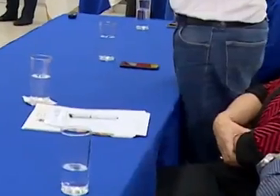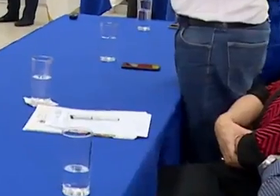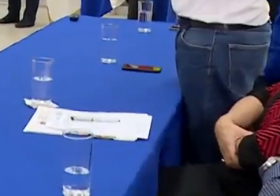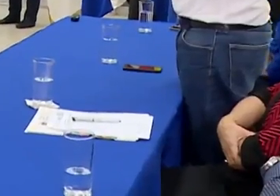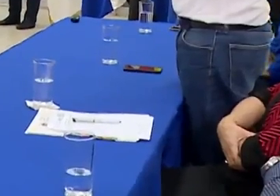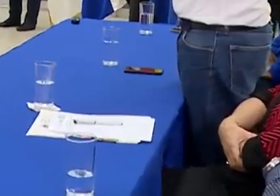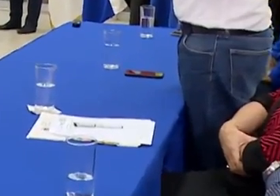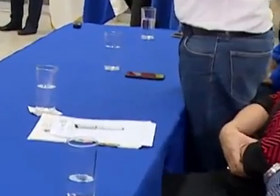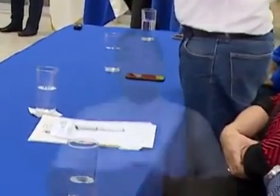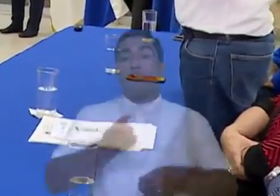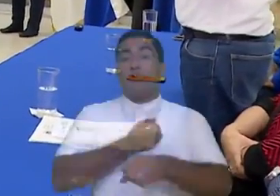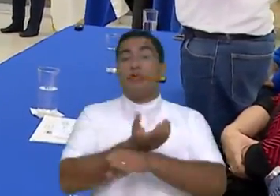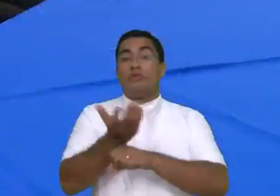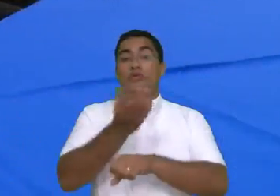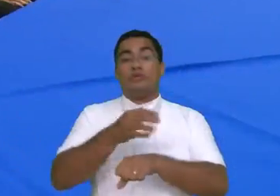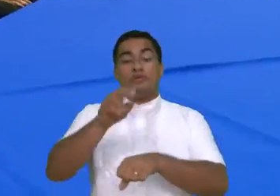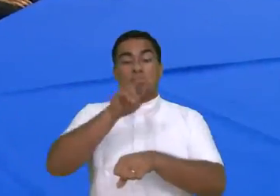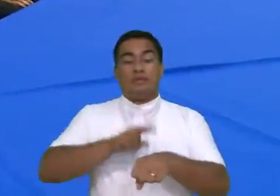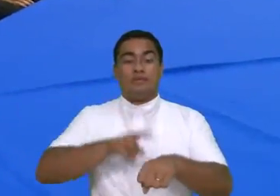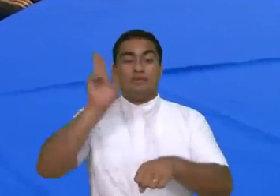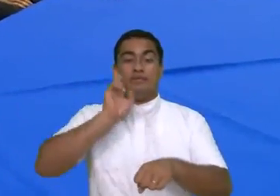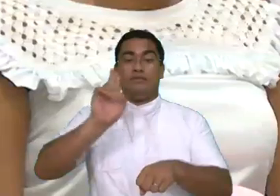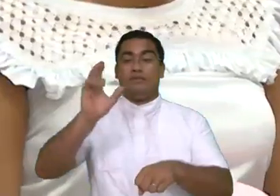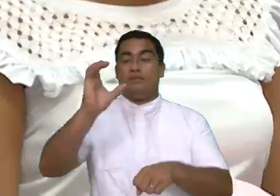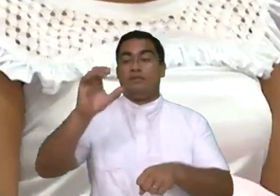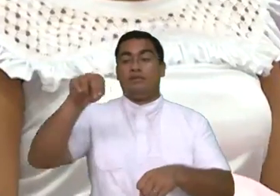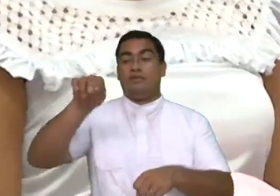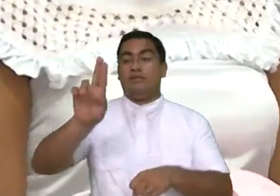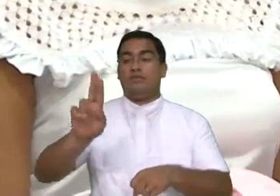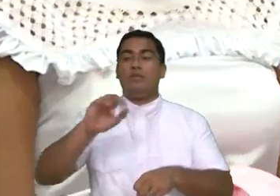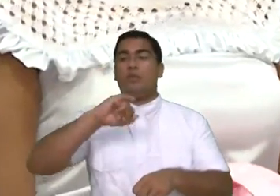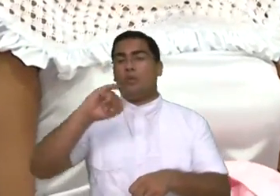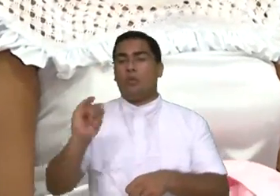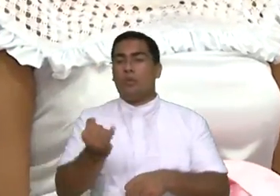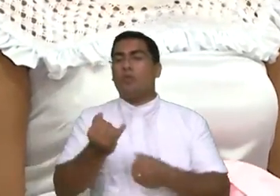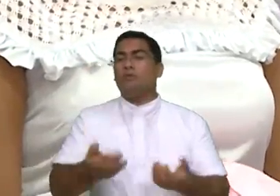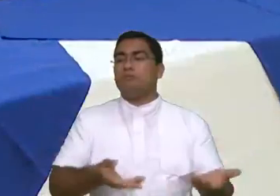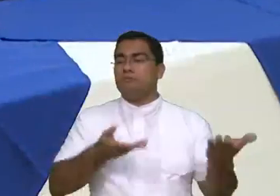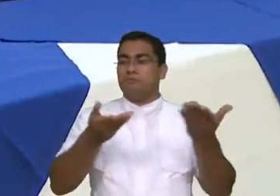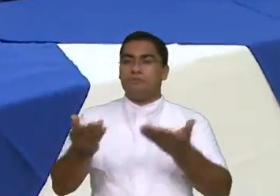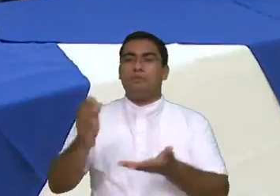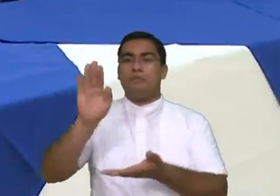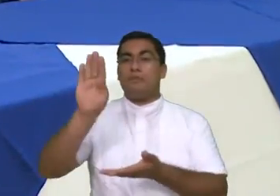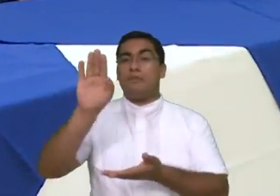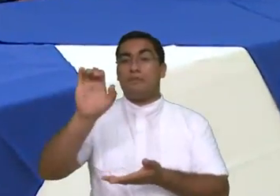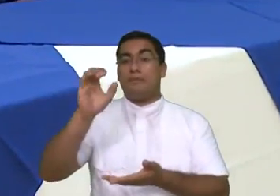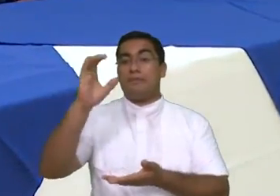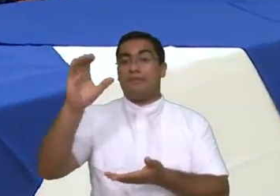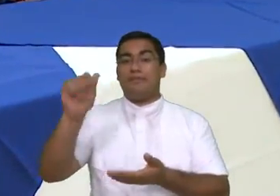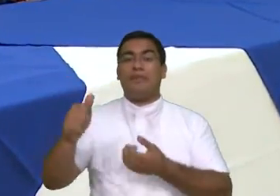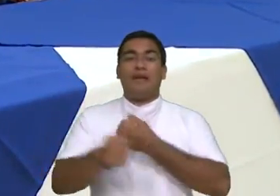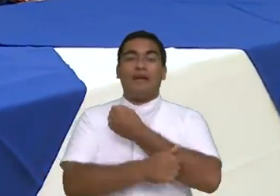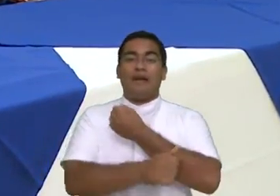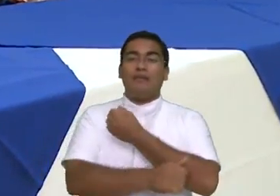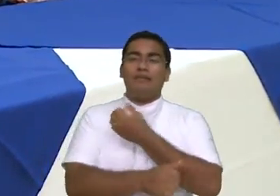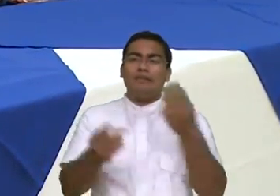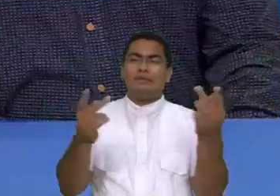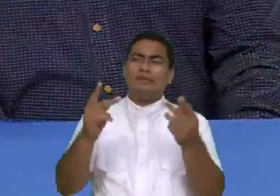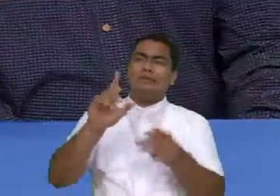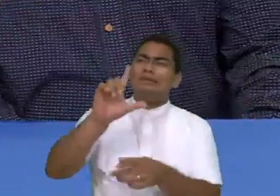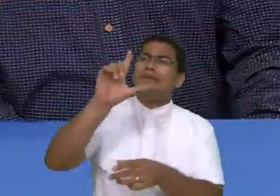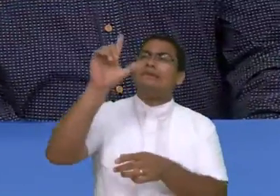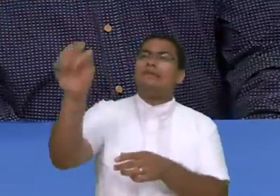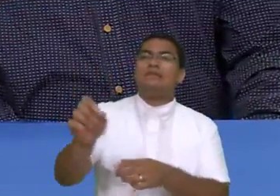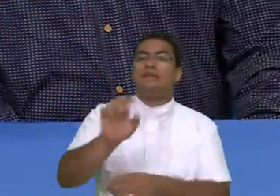El Consejo Nacional de Universidades CNU realizó este jueves la entrega de becas a jóvenes estudiantes de la secundaria en el campo. En total